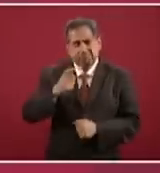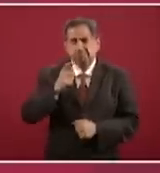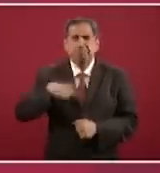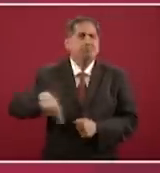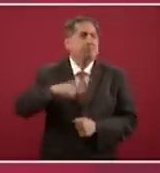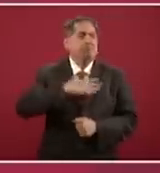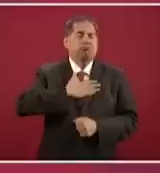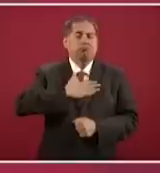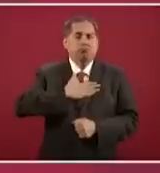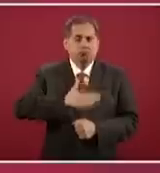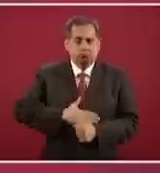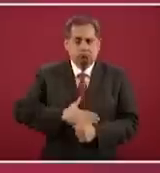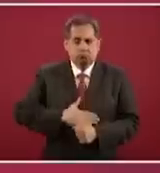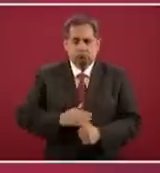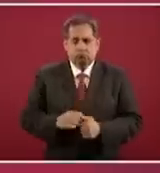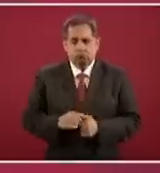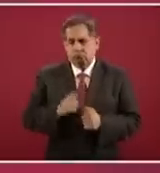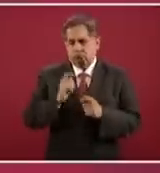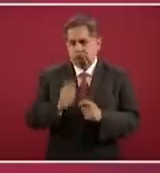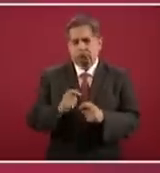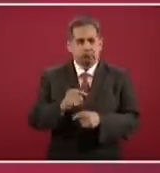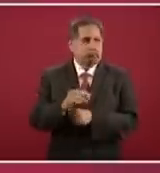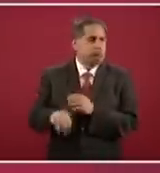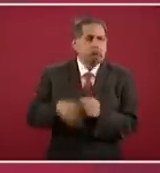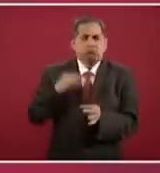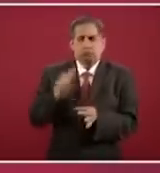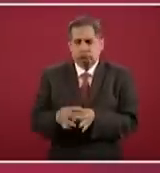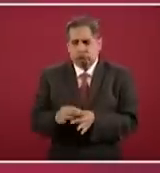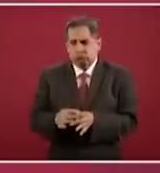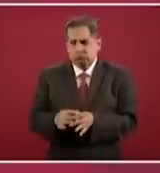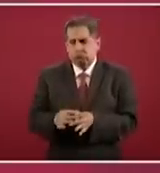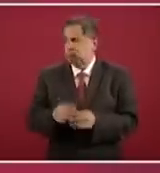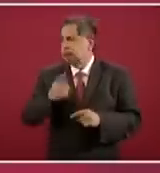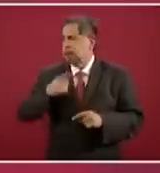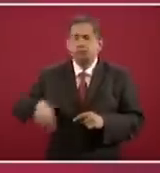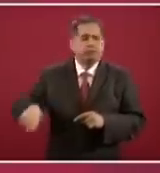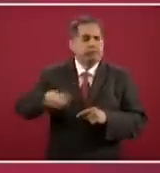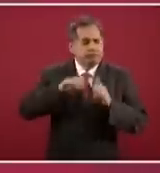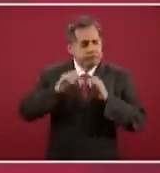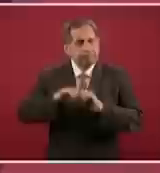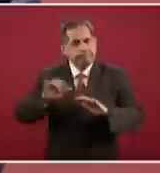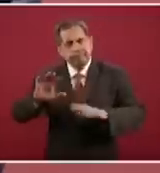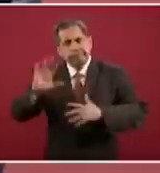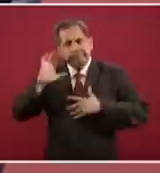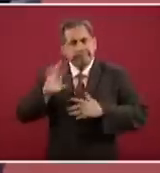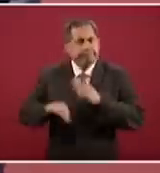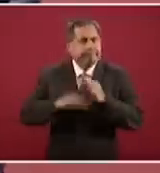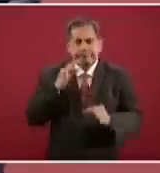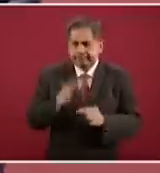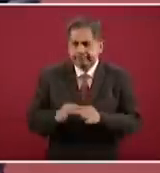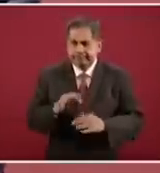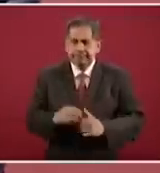justicia y vamos a cumplir todos nuestros compromisos.